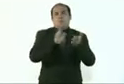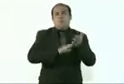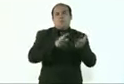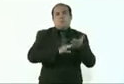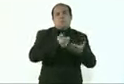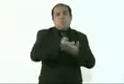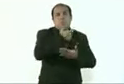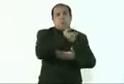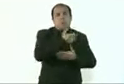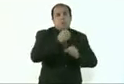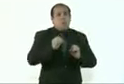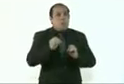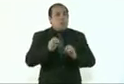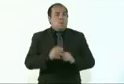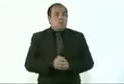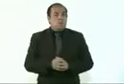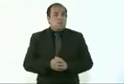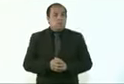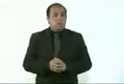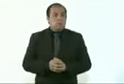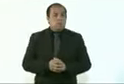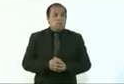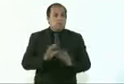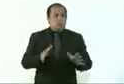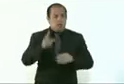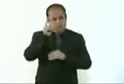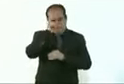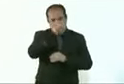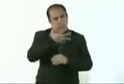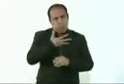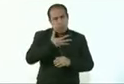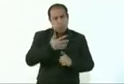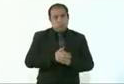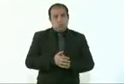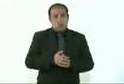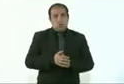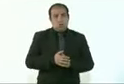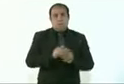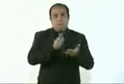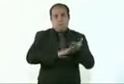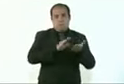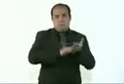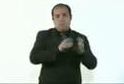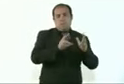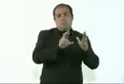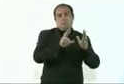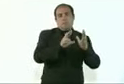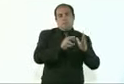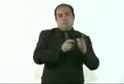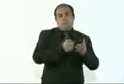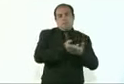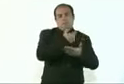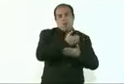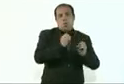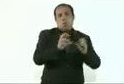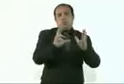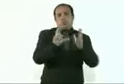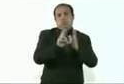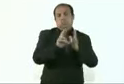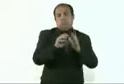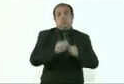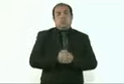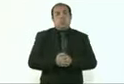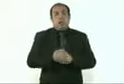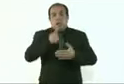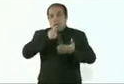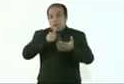el peor de los casos, que ya sería muy difícil no tener ni recibo, ni nómina, ni credencial, pero bueno, entonces una